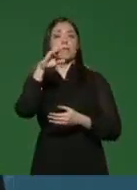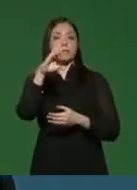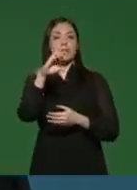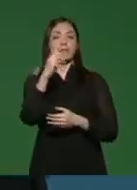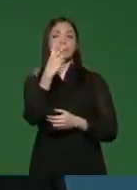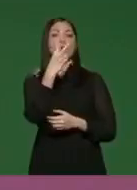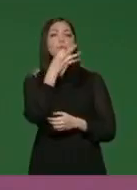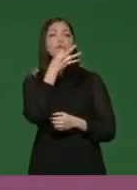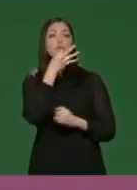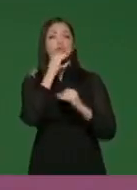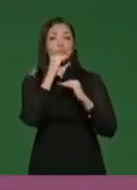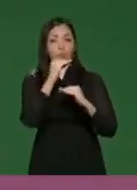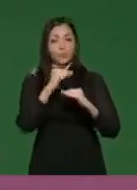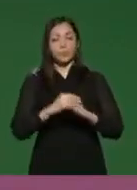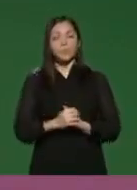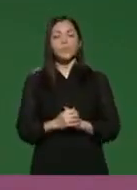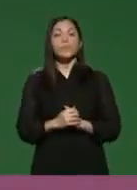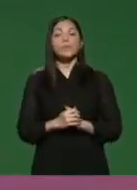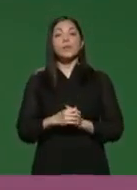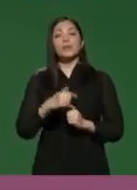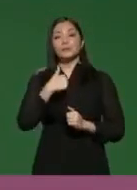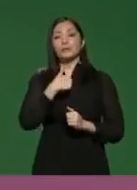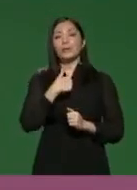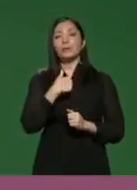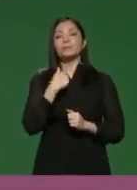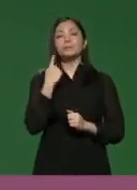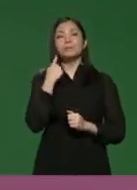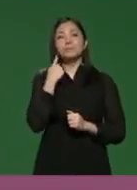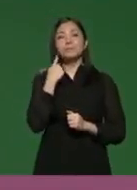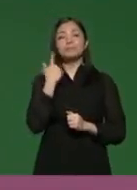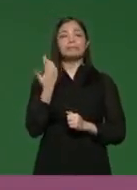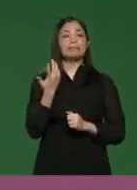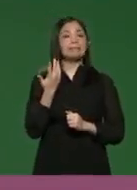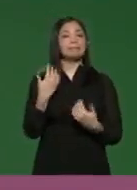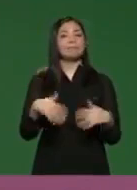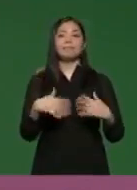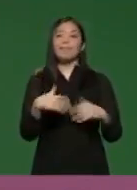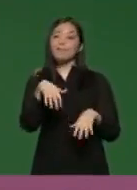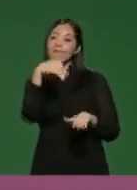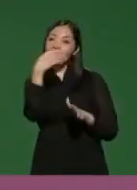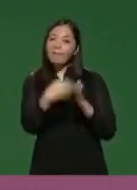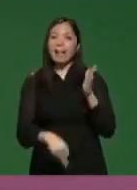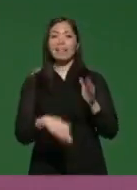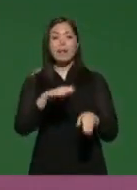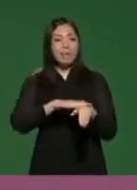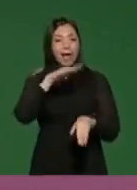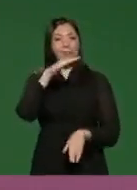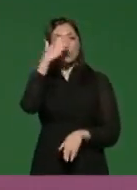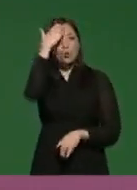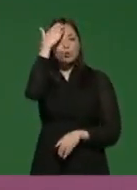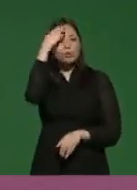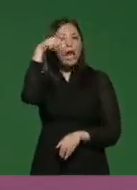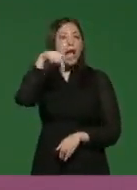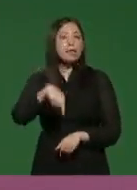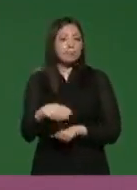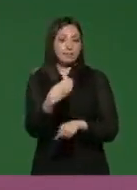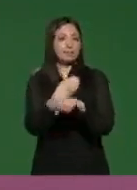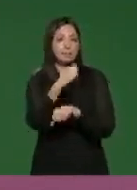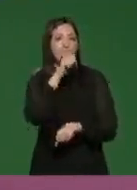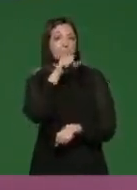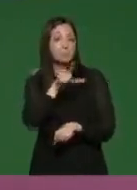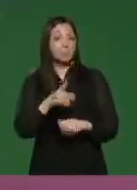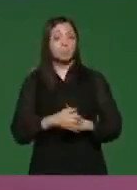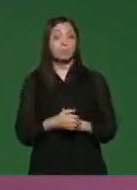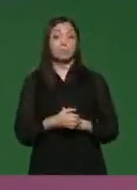Muchas gracias. Quiero decirles que cuando las escucho, creo que hay una evidente falta de conocimiento de lo que sucede en el estado de Jalisco. Esos